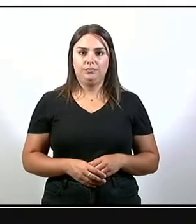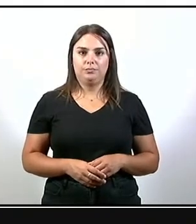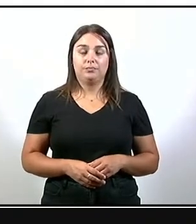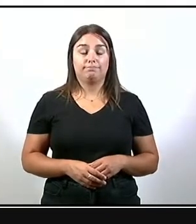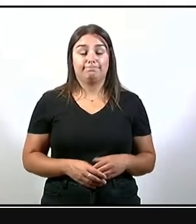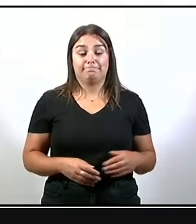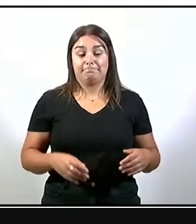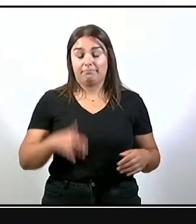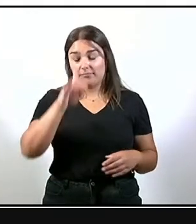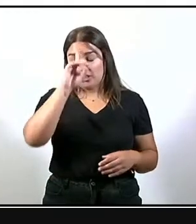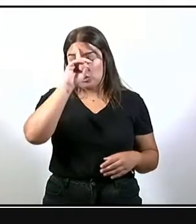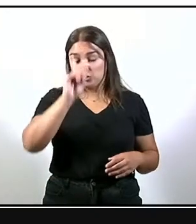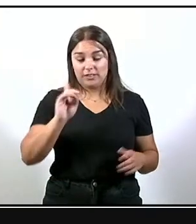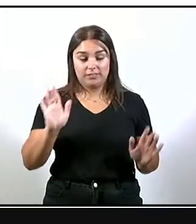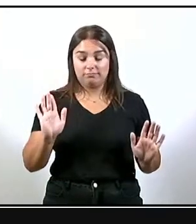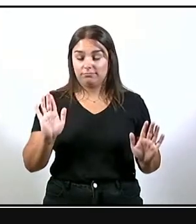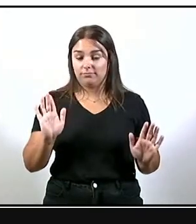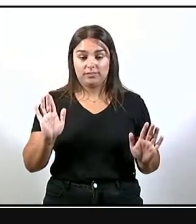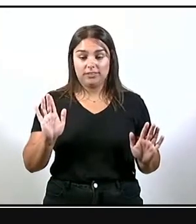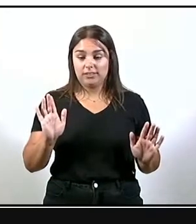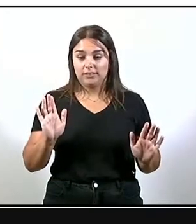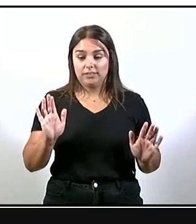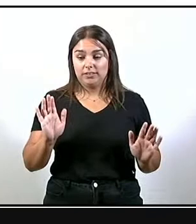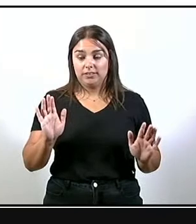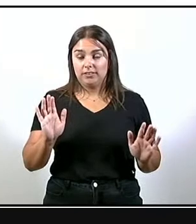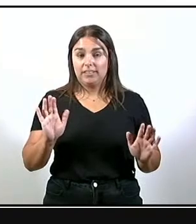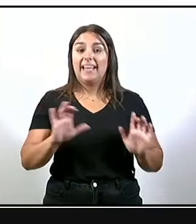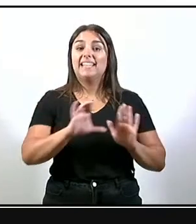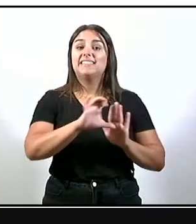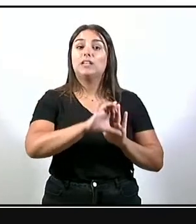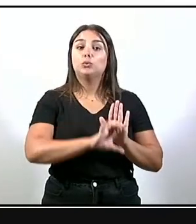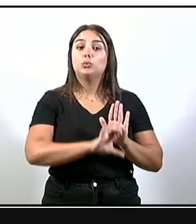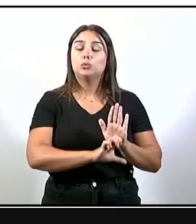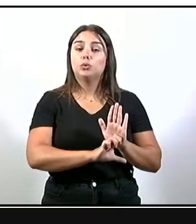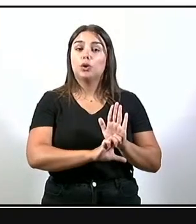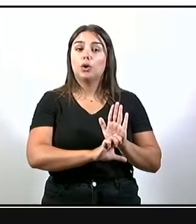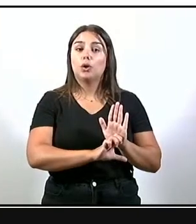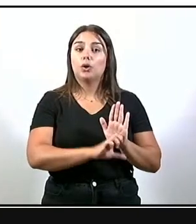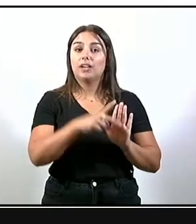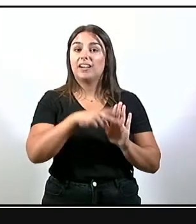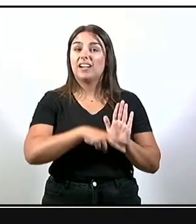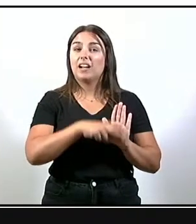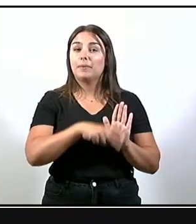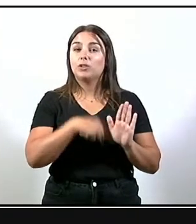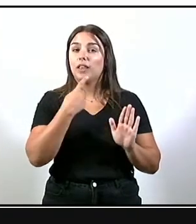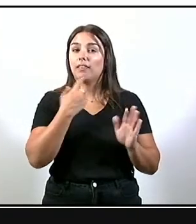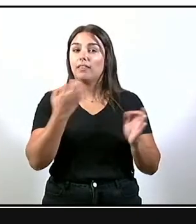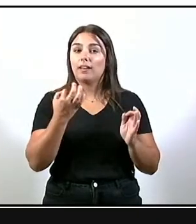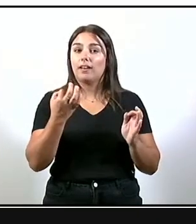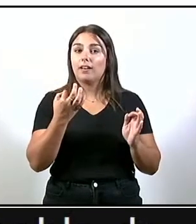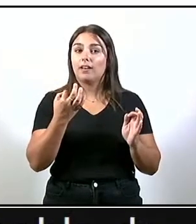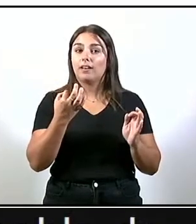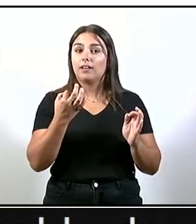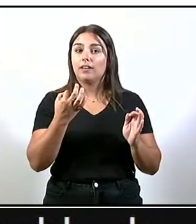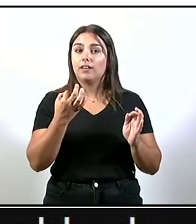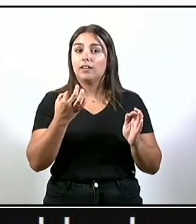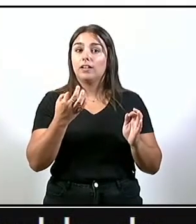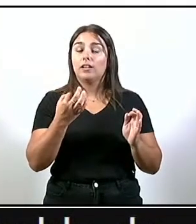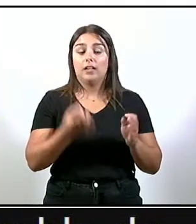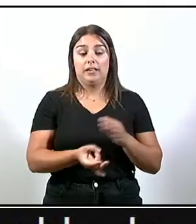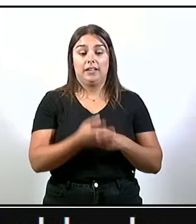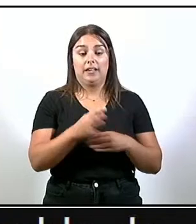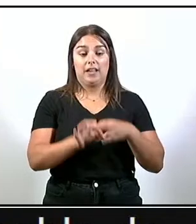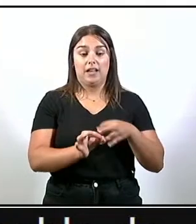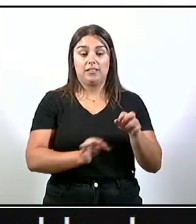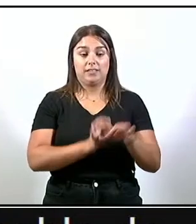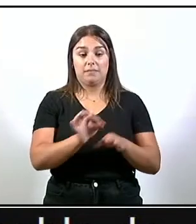Pues no lo sé. El estatuto y el reglamento hablan de que en los primeros 15 días, a partir de la constitución de la